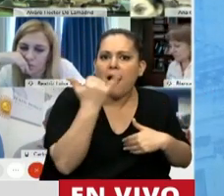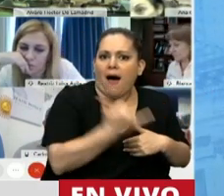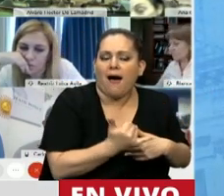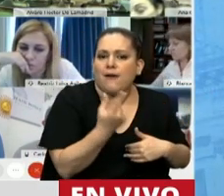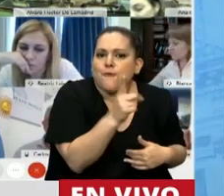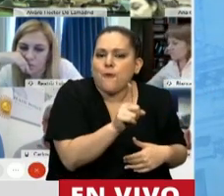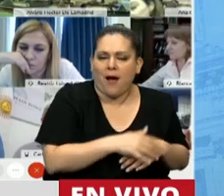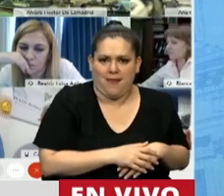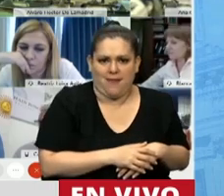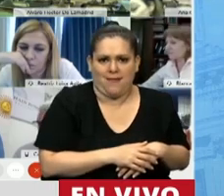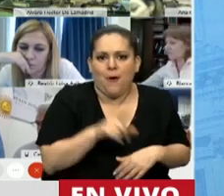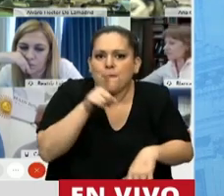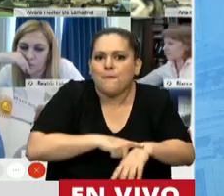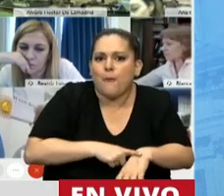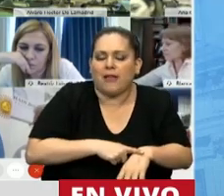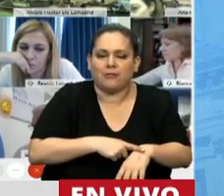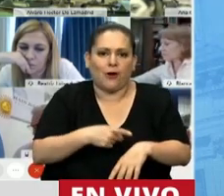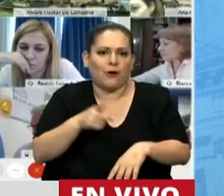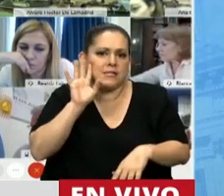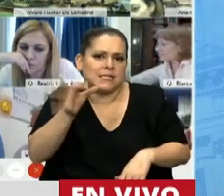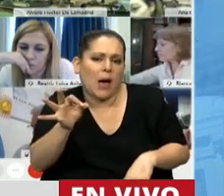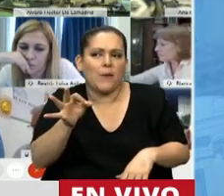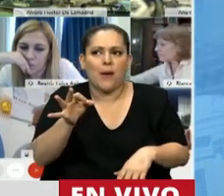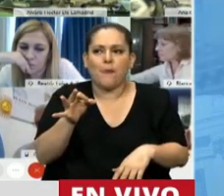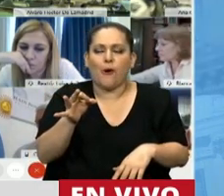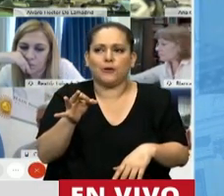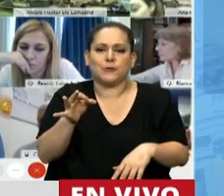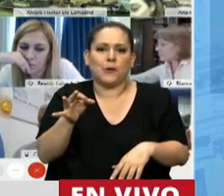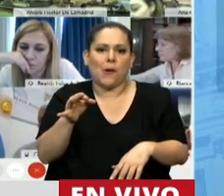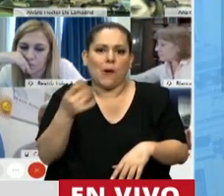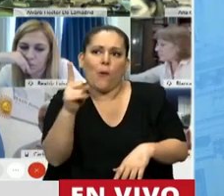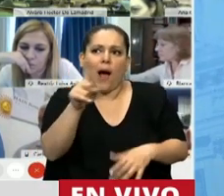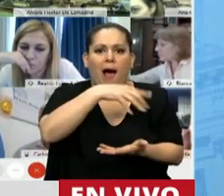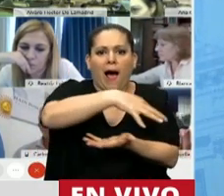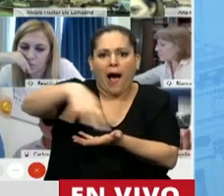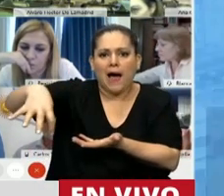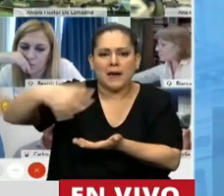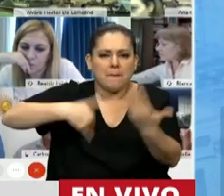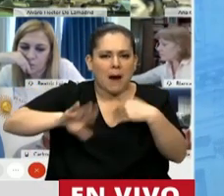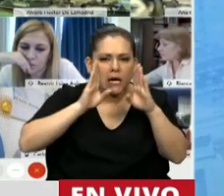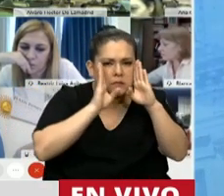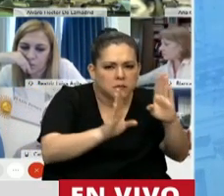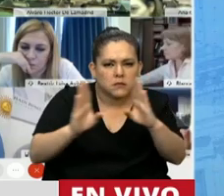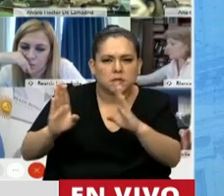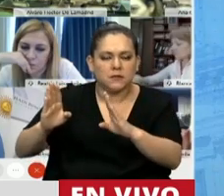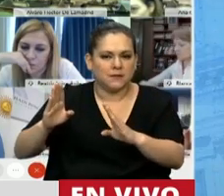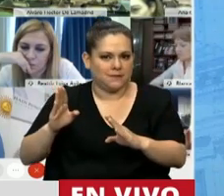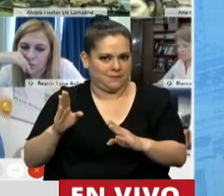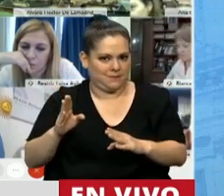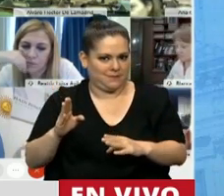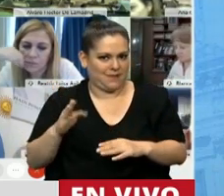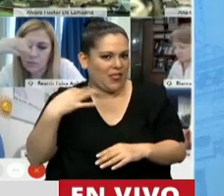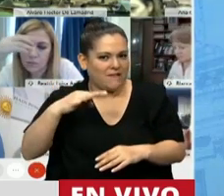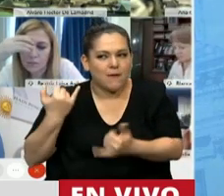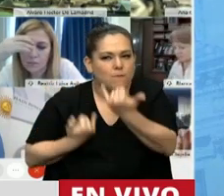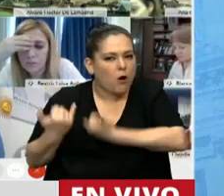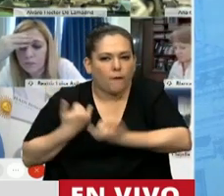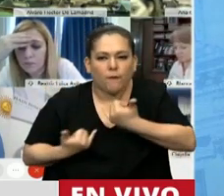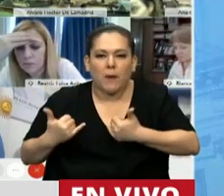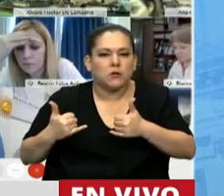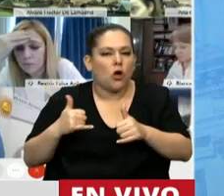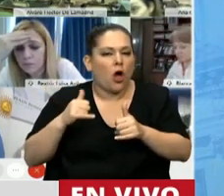qué momentos debemos tener digamos en qué áreas tenemos que tener una principal atención necesitamos